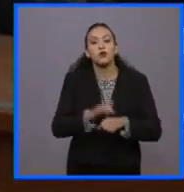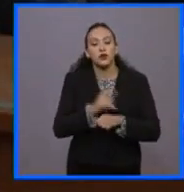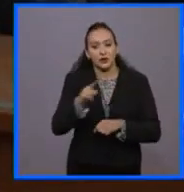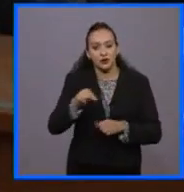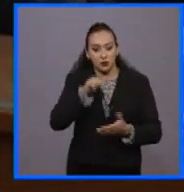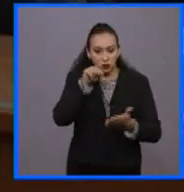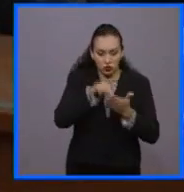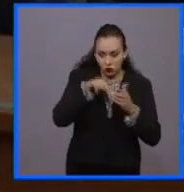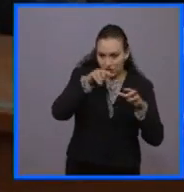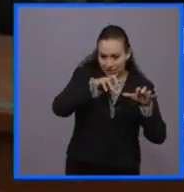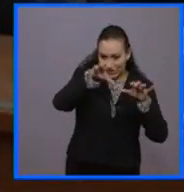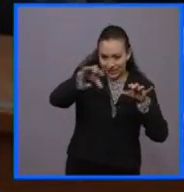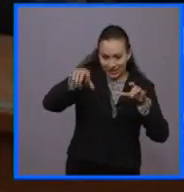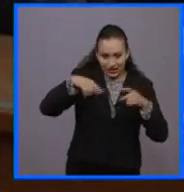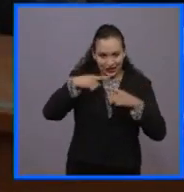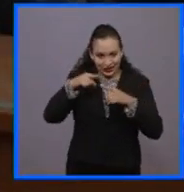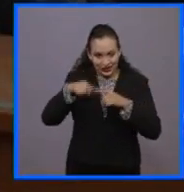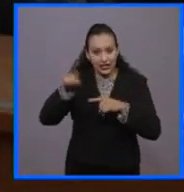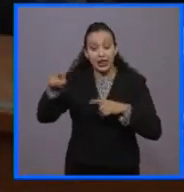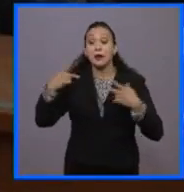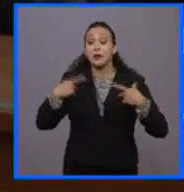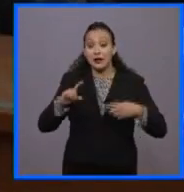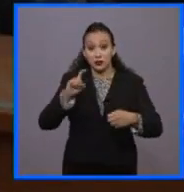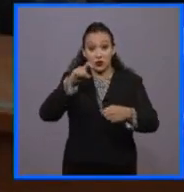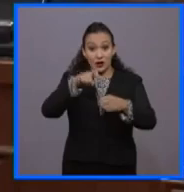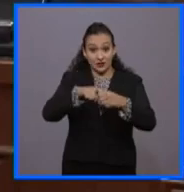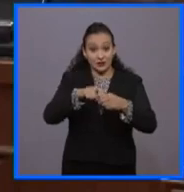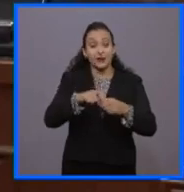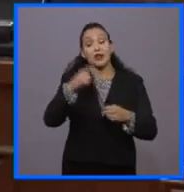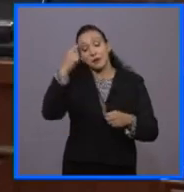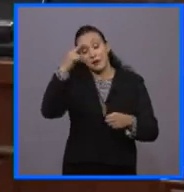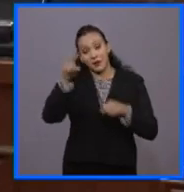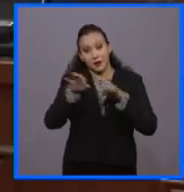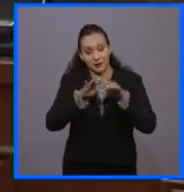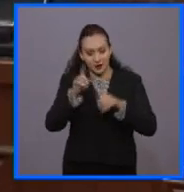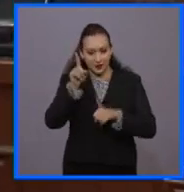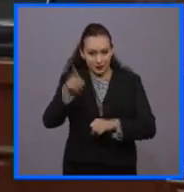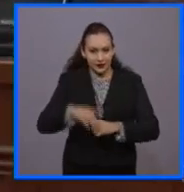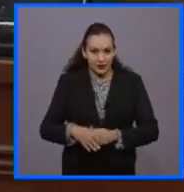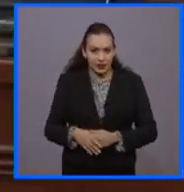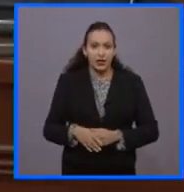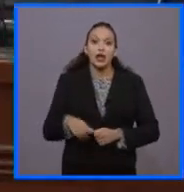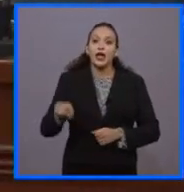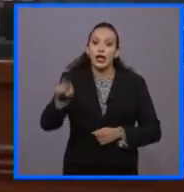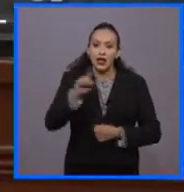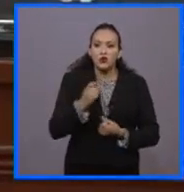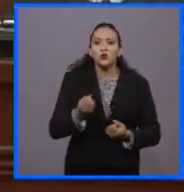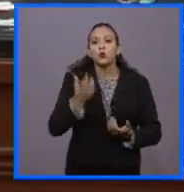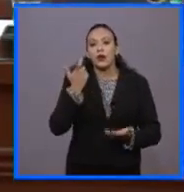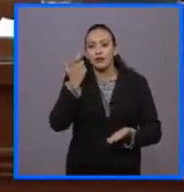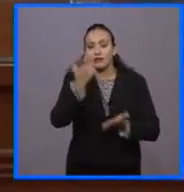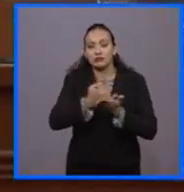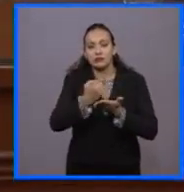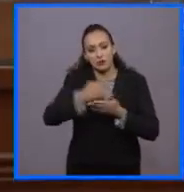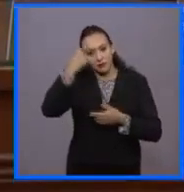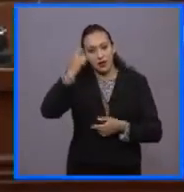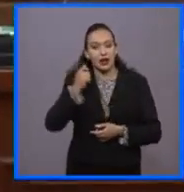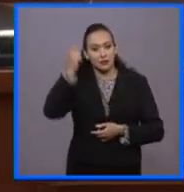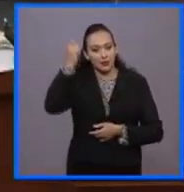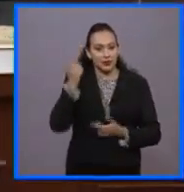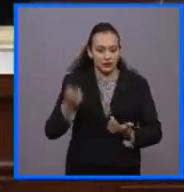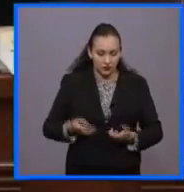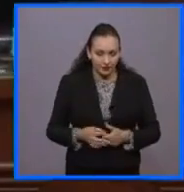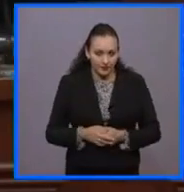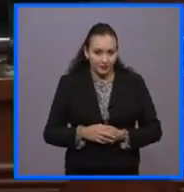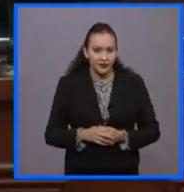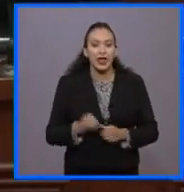los organismos y los trabajadores afiliados al régimen de cuentas individuales aportarán para el financiamiento de pensiones. De esta